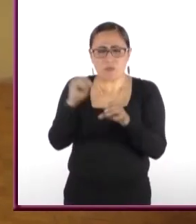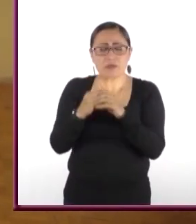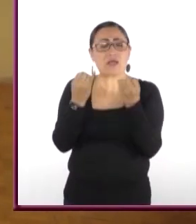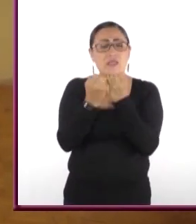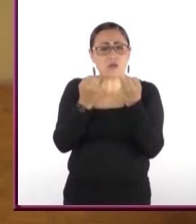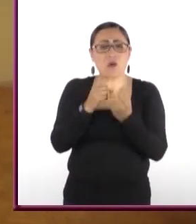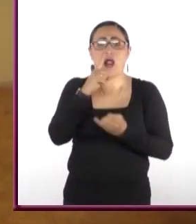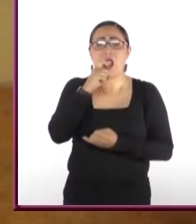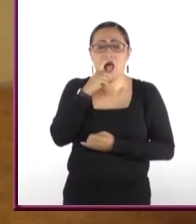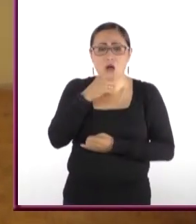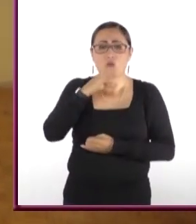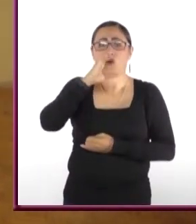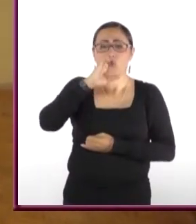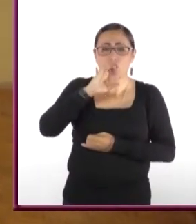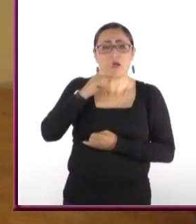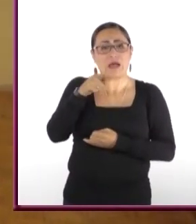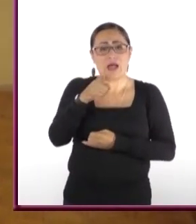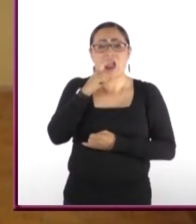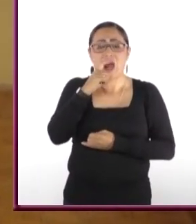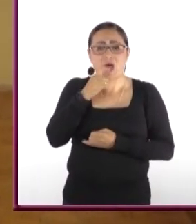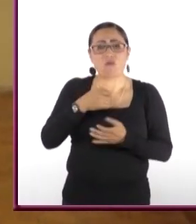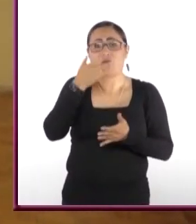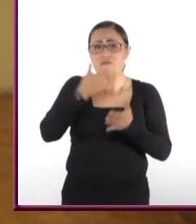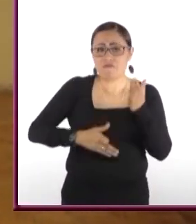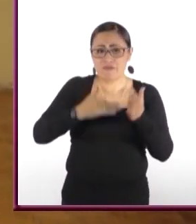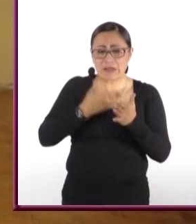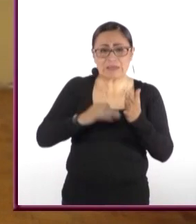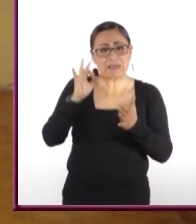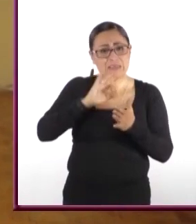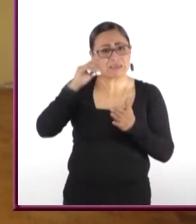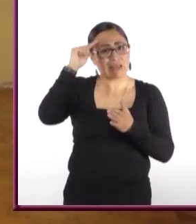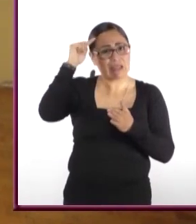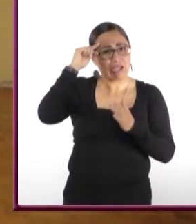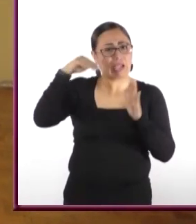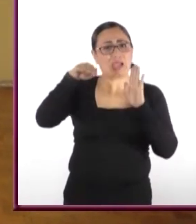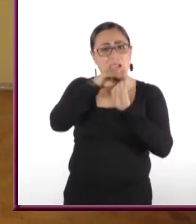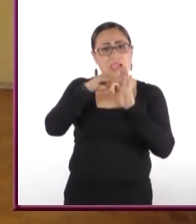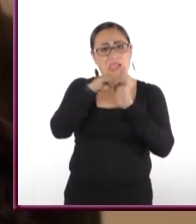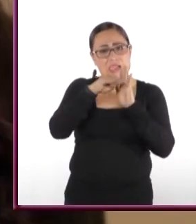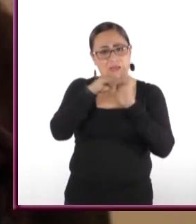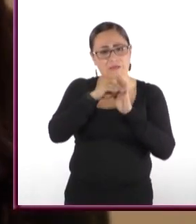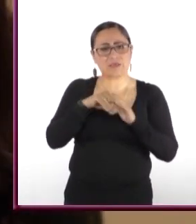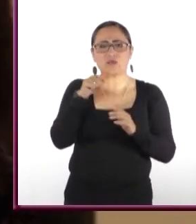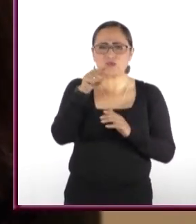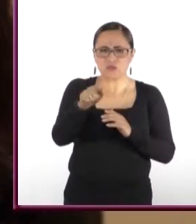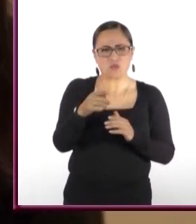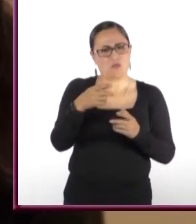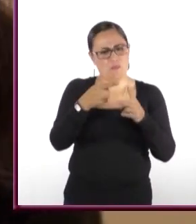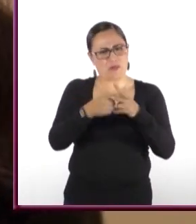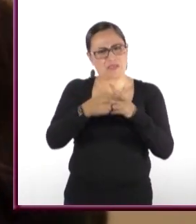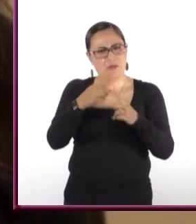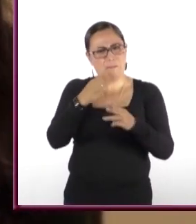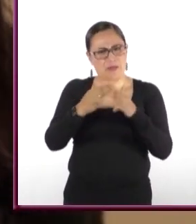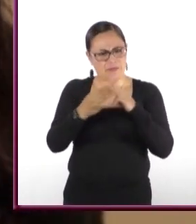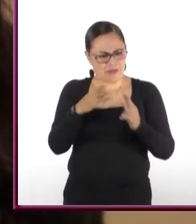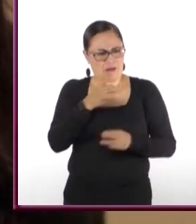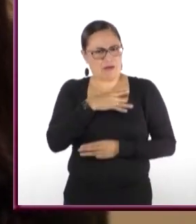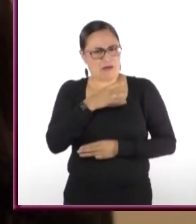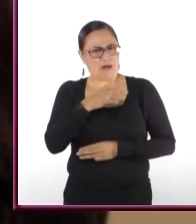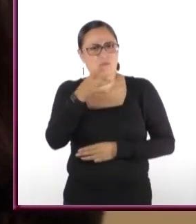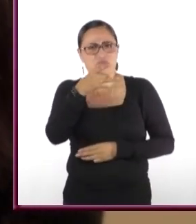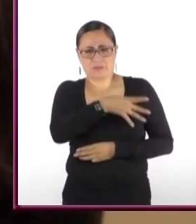toma agua. Hasta una leve deshidratación puede afectar tu desempeño en esta materia. ¿Has vencido tu miedo a las